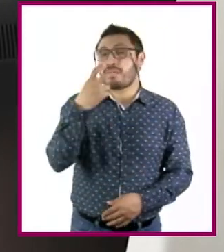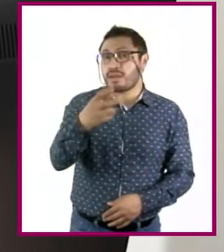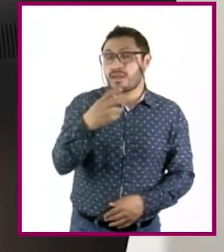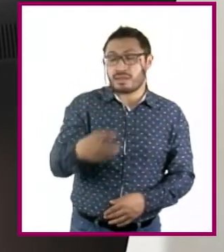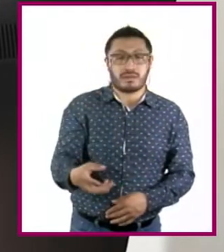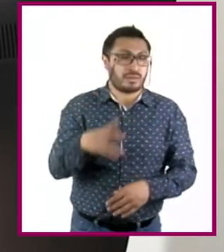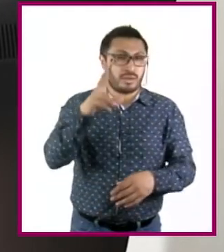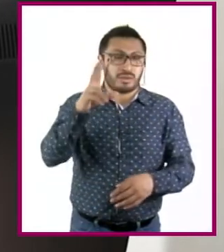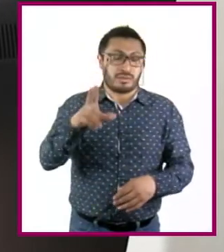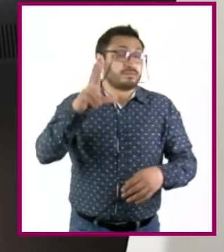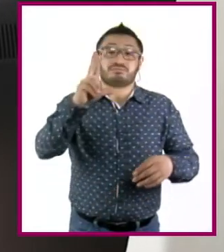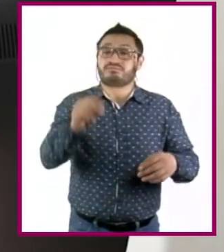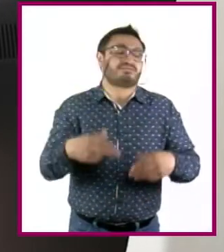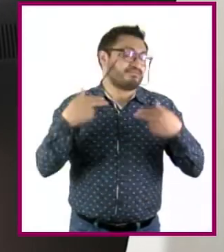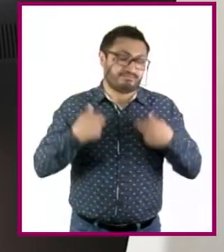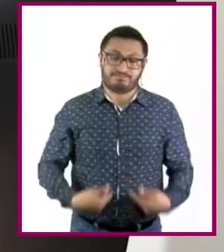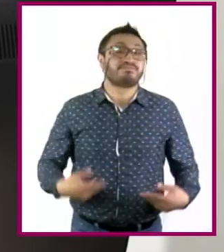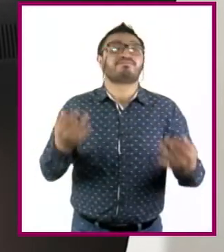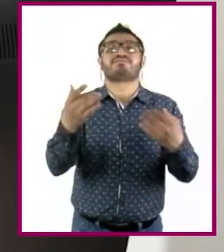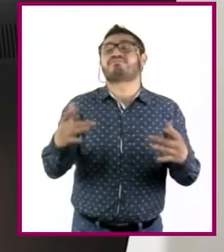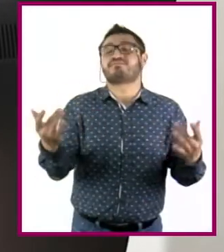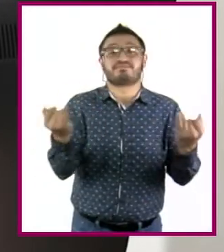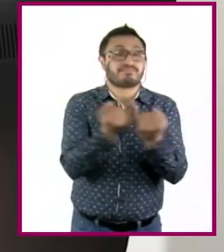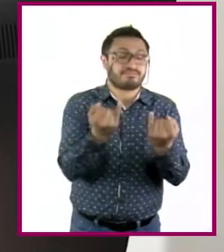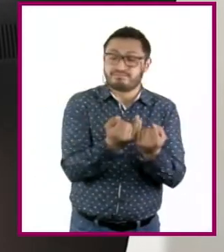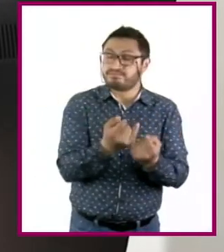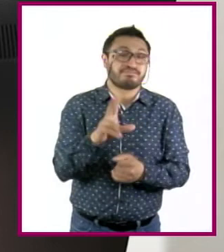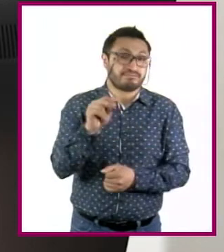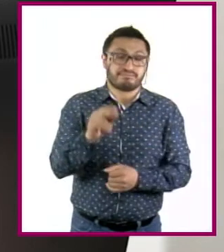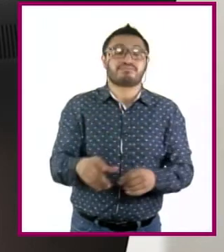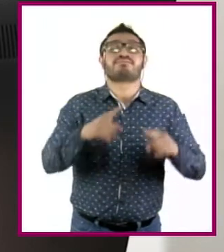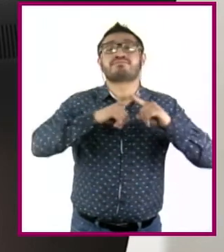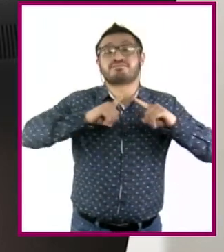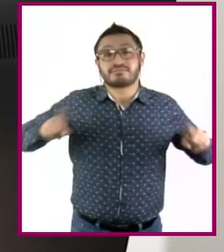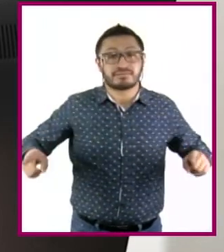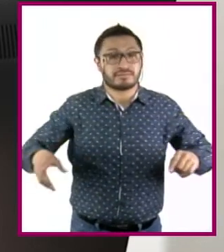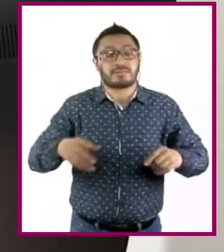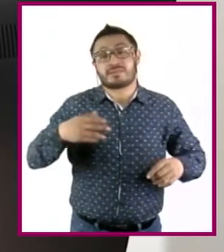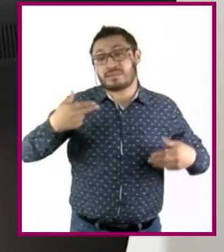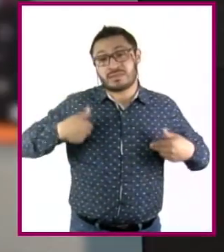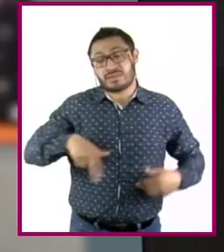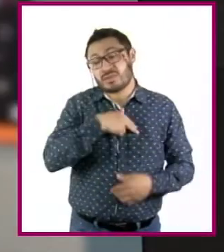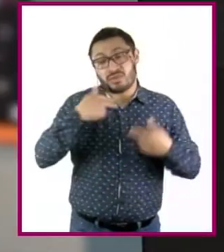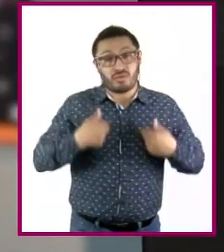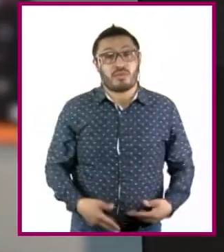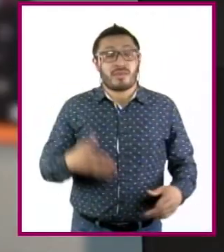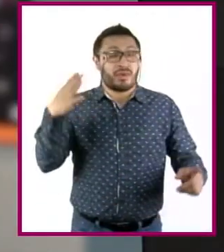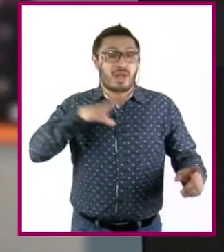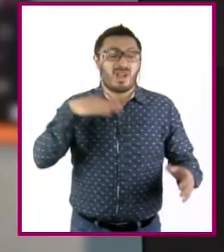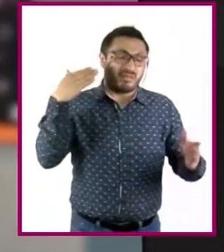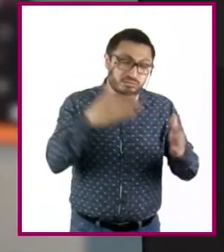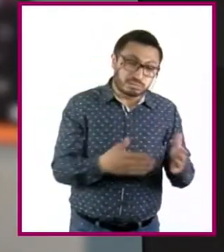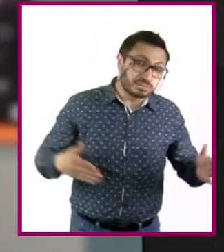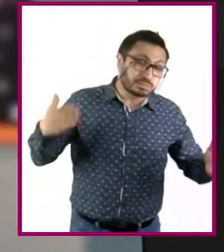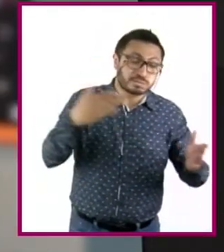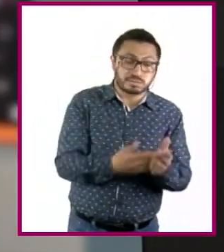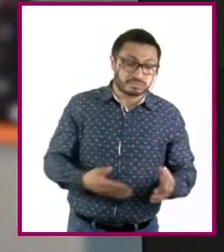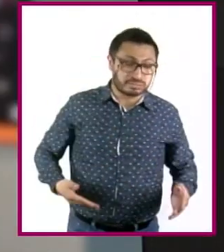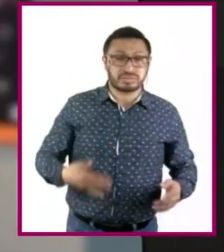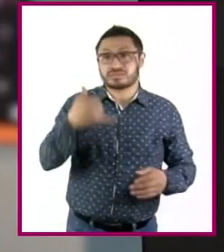que padecemos los seres humanos, pues no tienen los obstáculos que tenemos nosotros para ser objetivos y no dejarnos llevar por